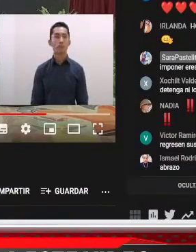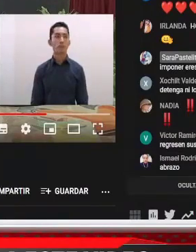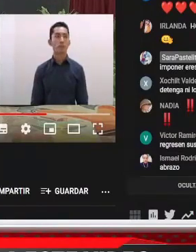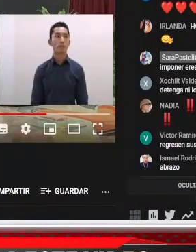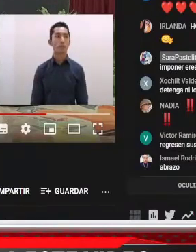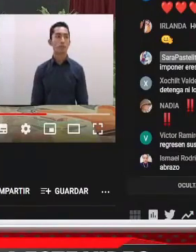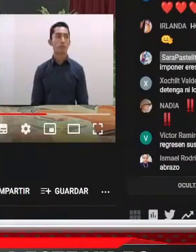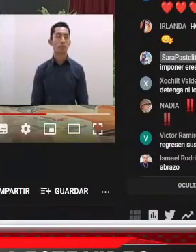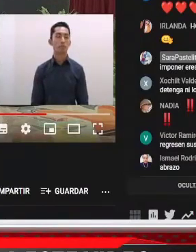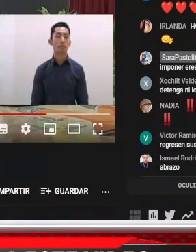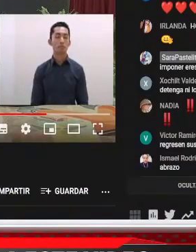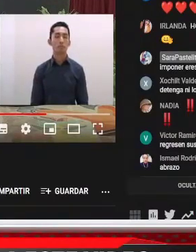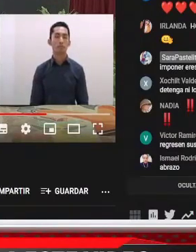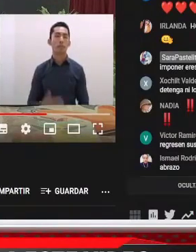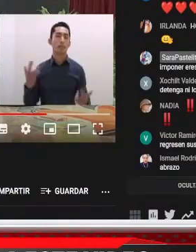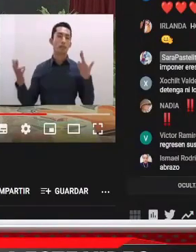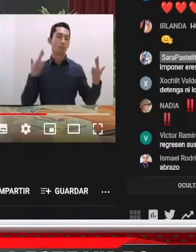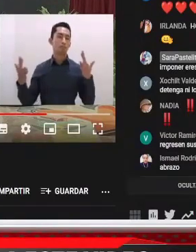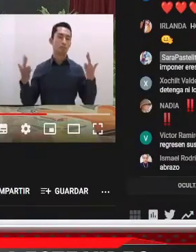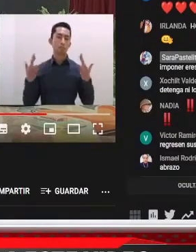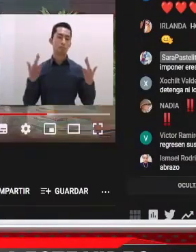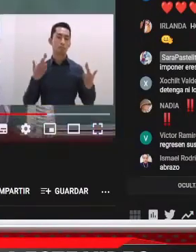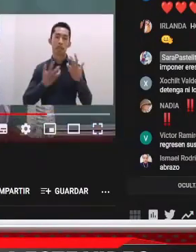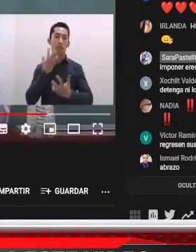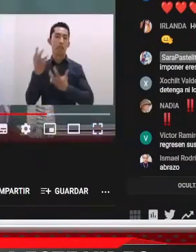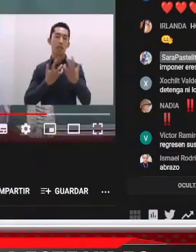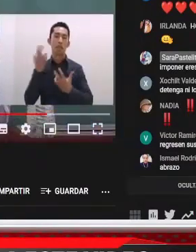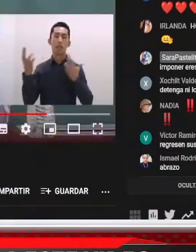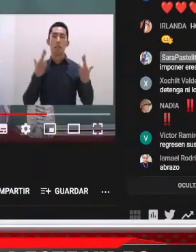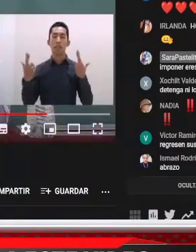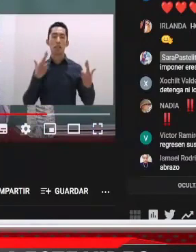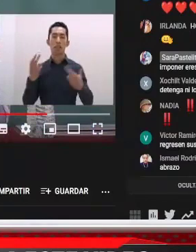se percatan de la entrada de todas estas personas.